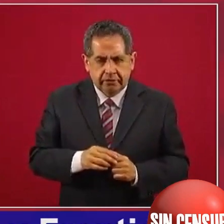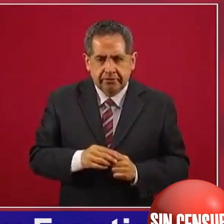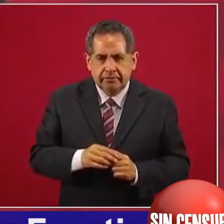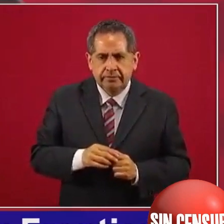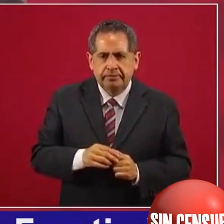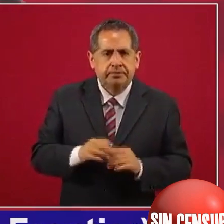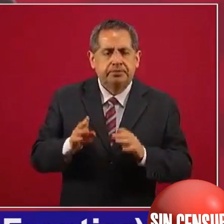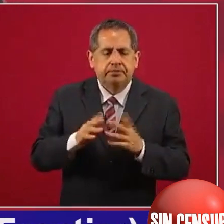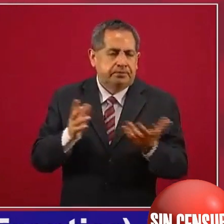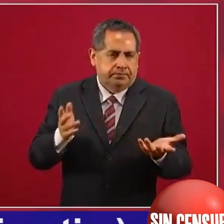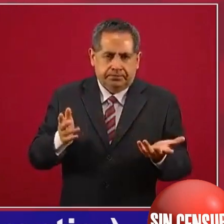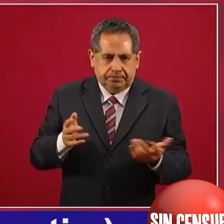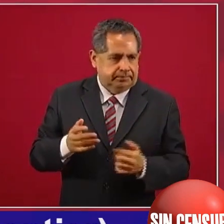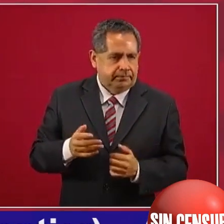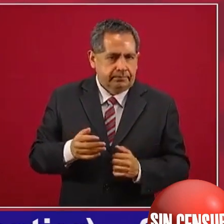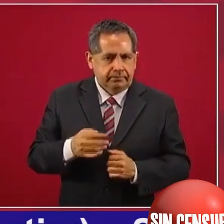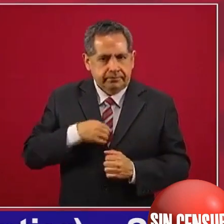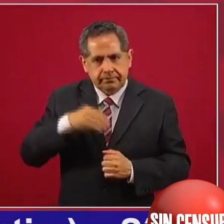podemos esperar